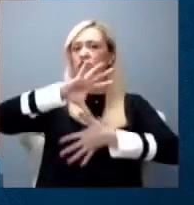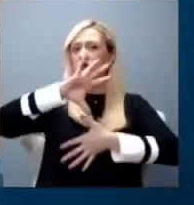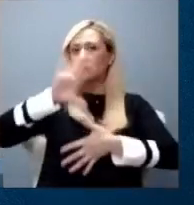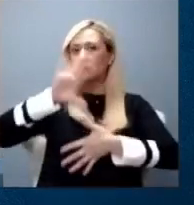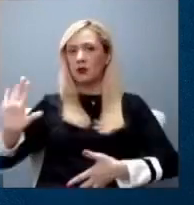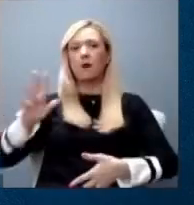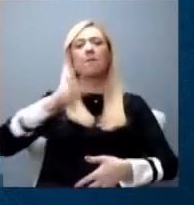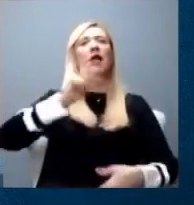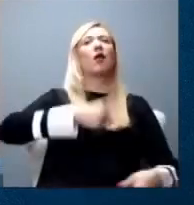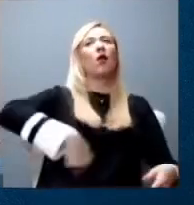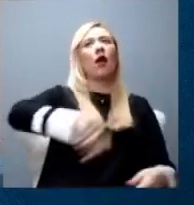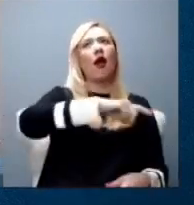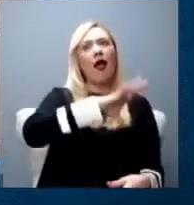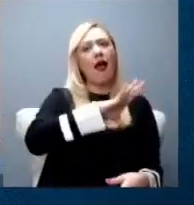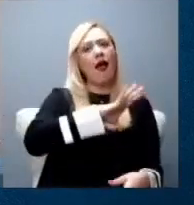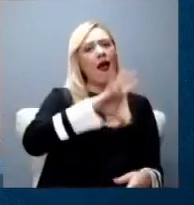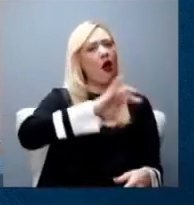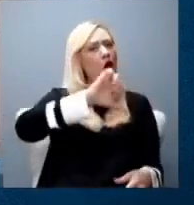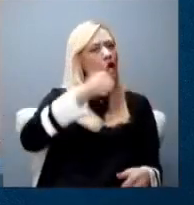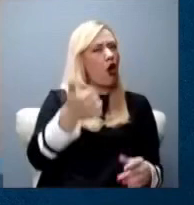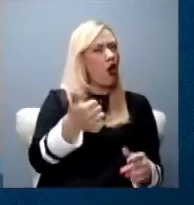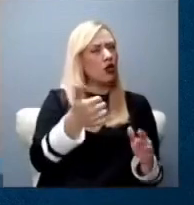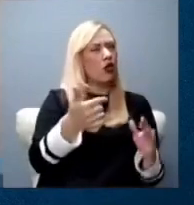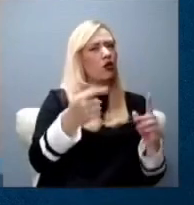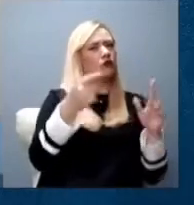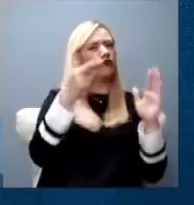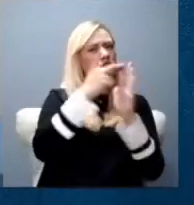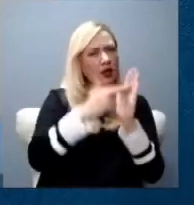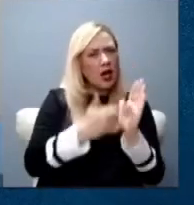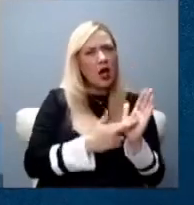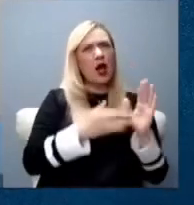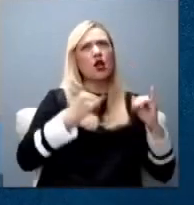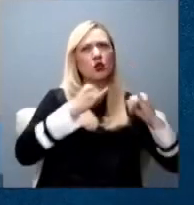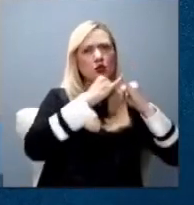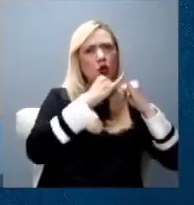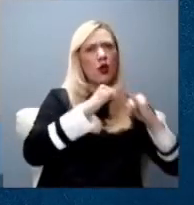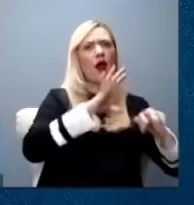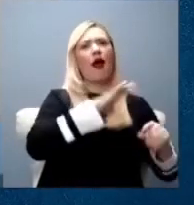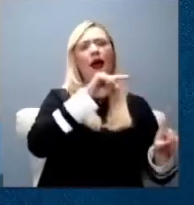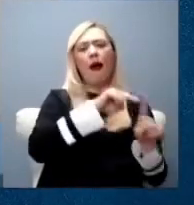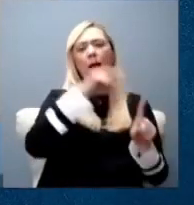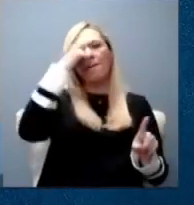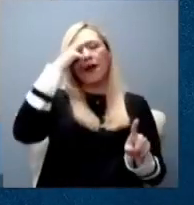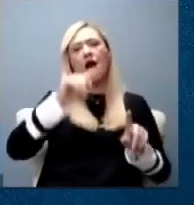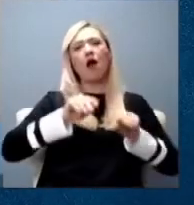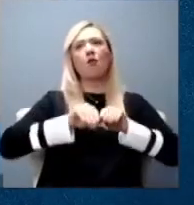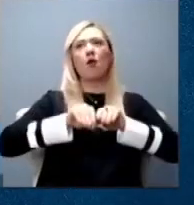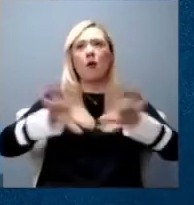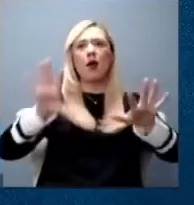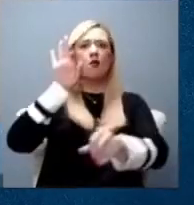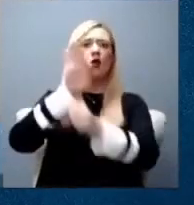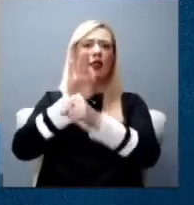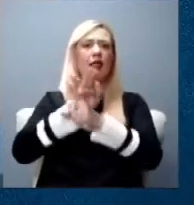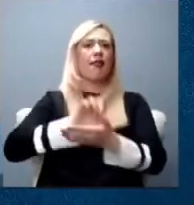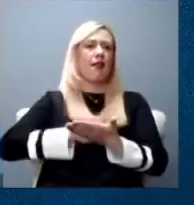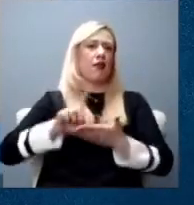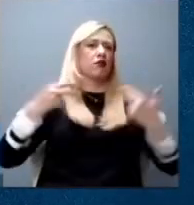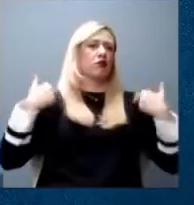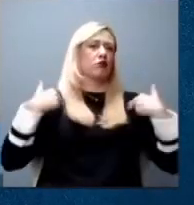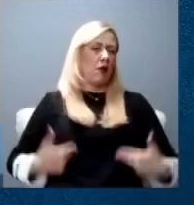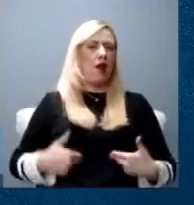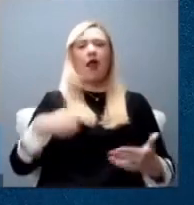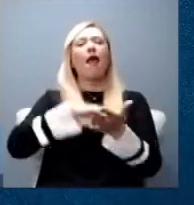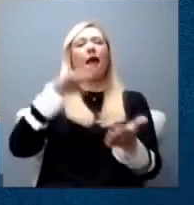nuestro sistema también tiene otra serie de mecanismos que también tienen la función de promover promover y proteger los derechos humanos. Entonces, por ejemplo,